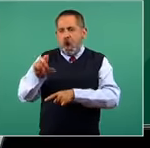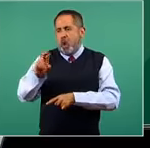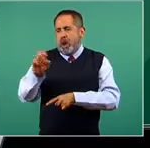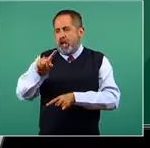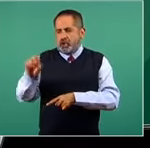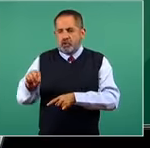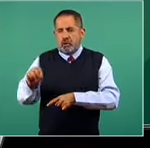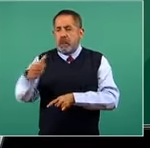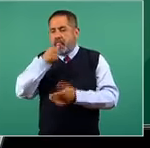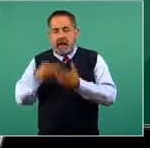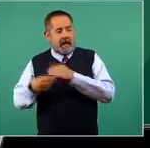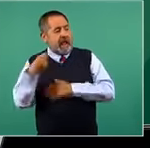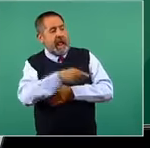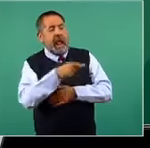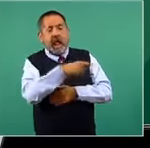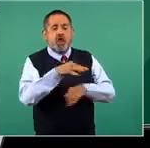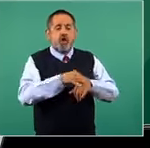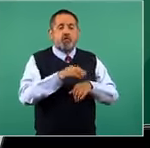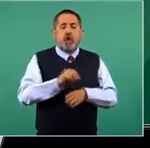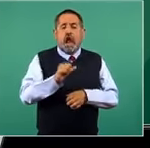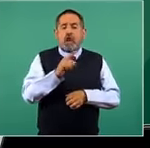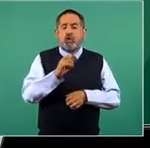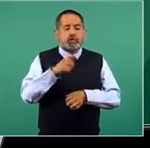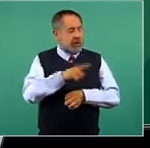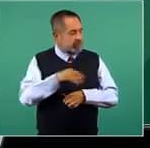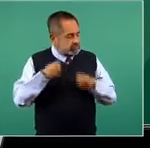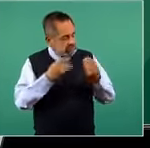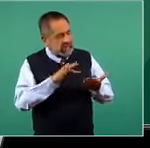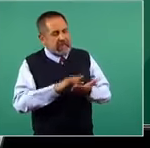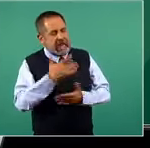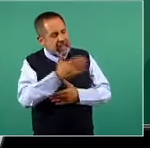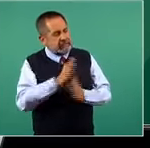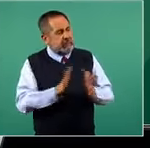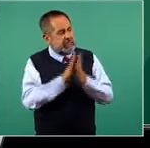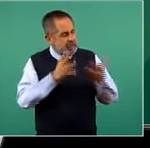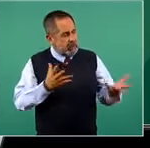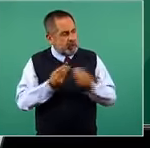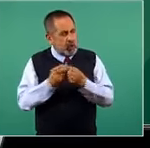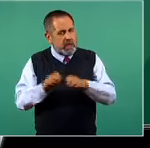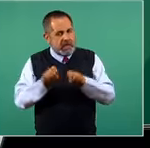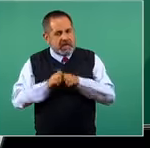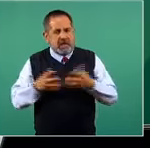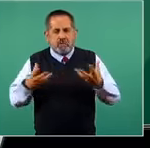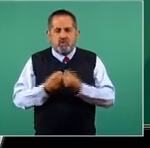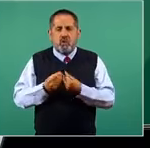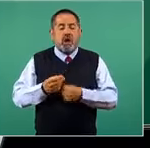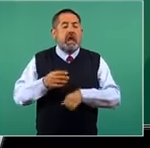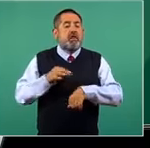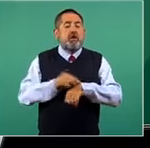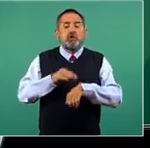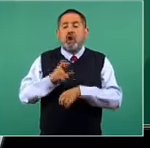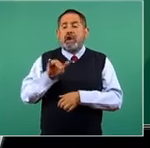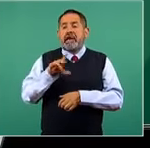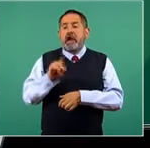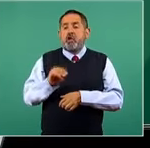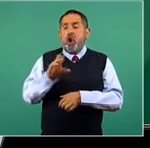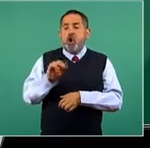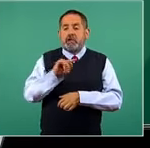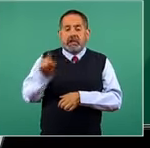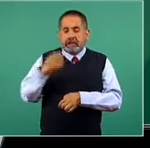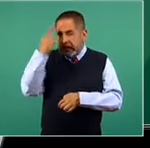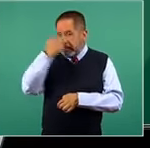al doctor Alcocer, secretario de Salud, donde agradece la participación de nuestro equipo, específicamente el doctor Ricardo Cortés, en